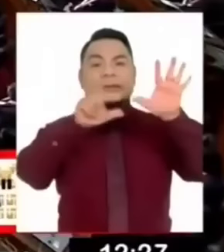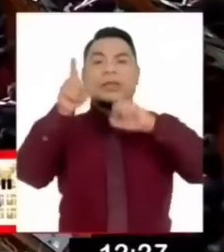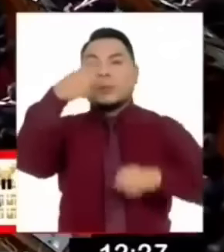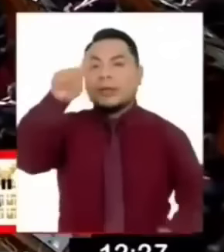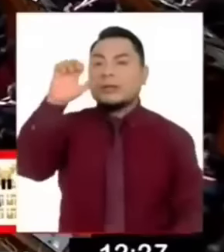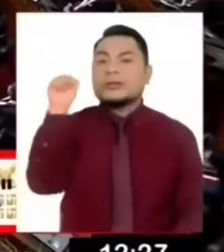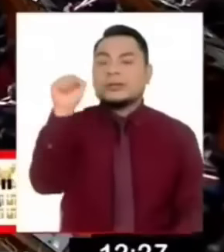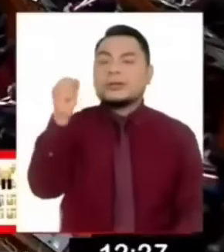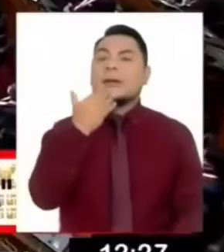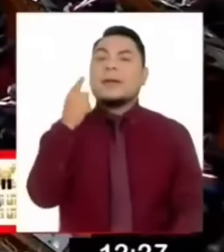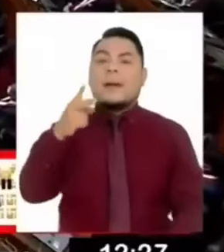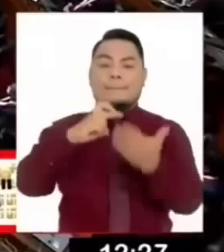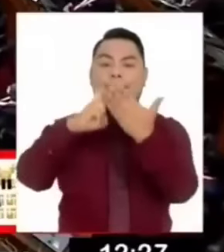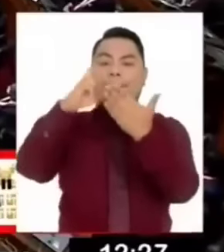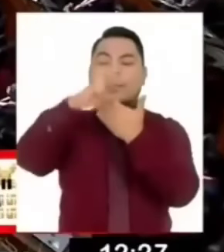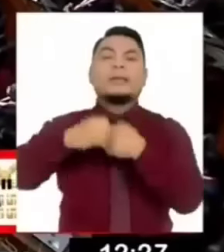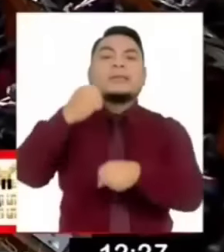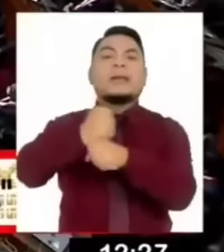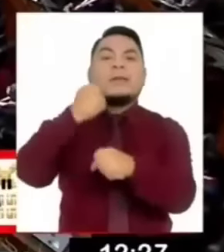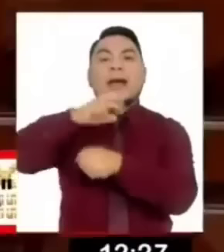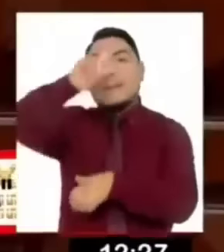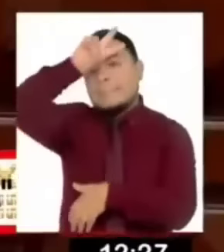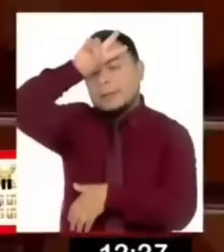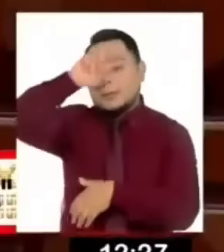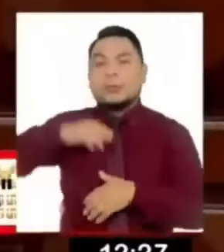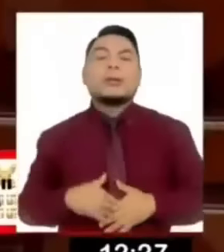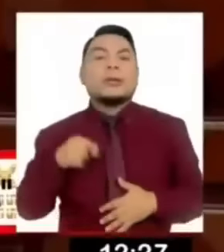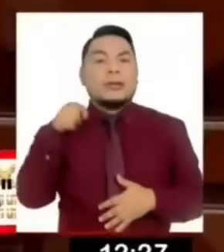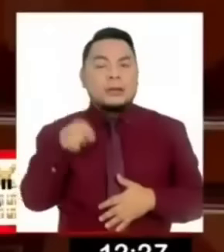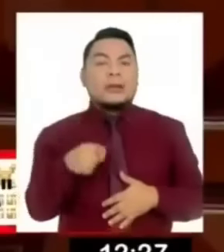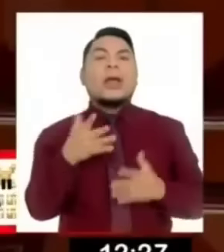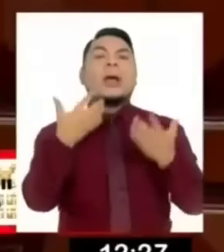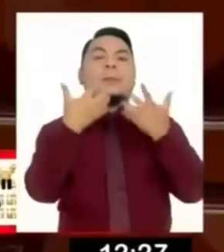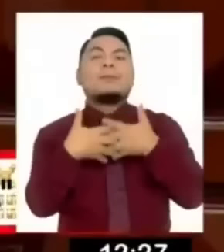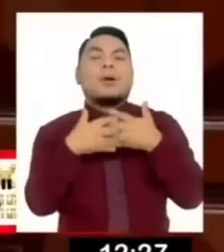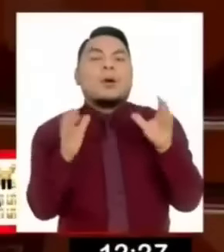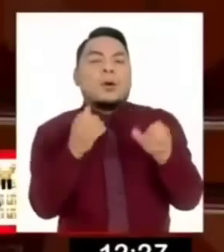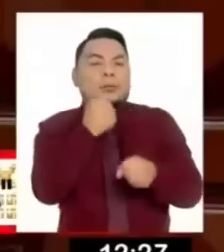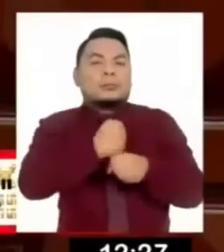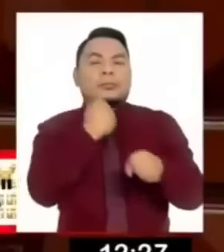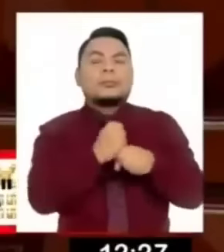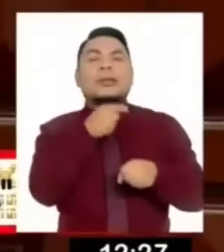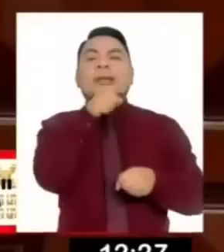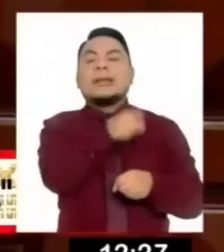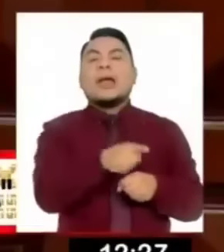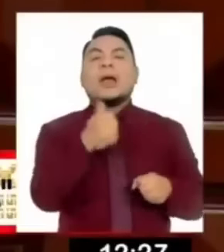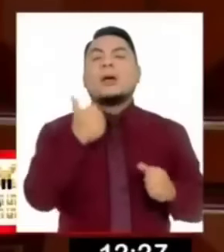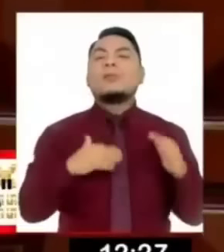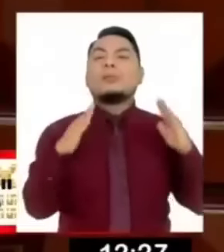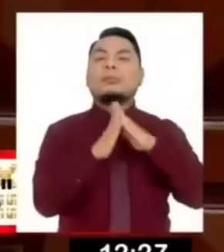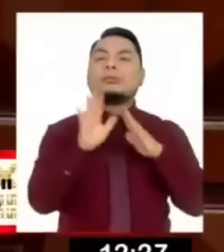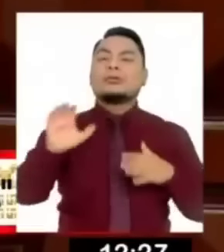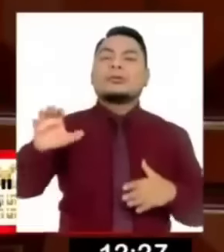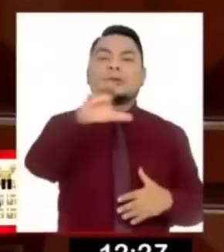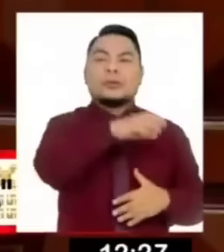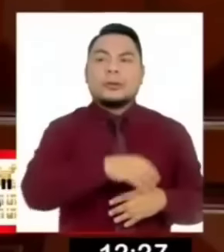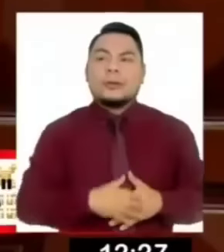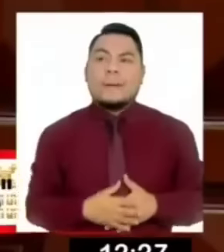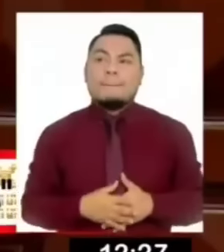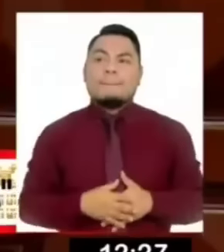...700 millones de soles para el programa Trabaja Perú, que pequeñas obras municipales intensivas, de pequeñas obras